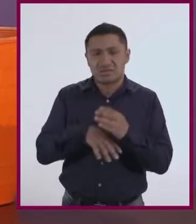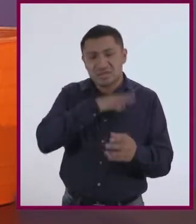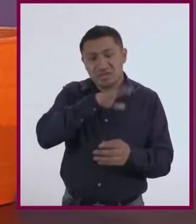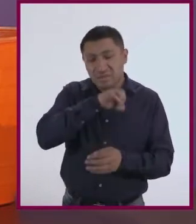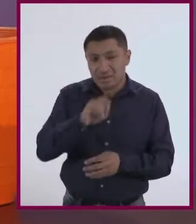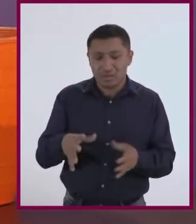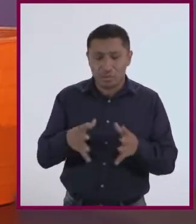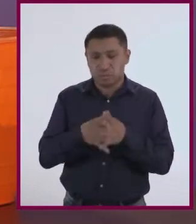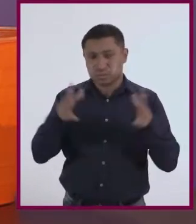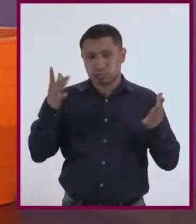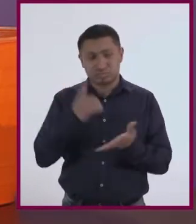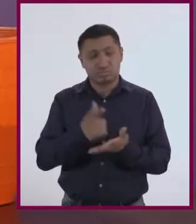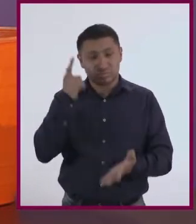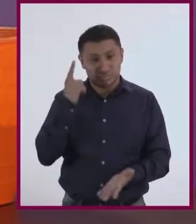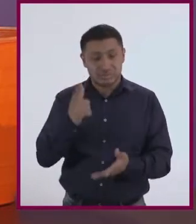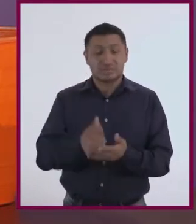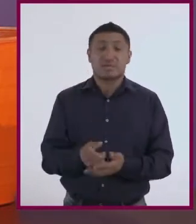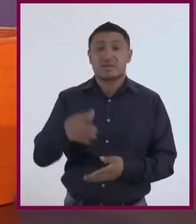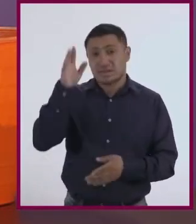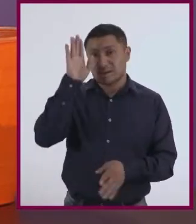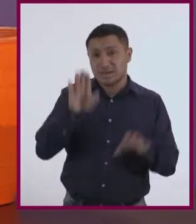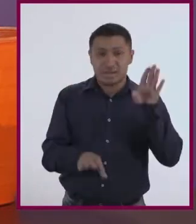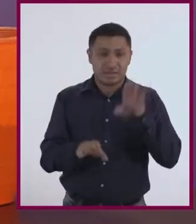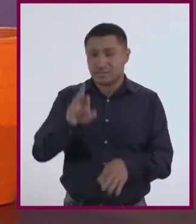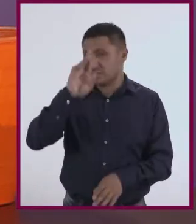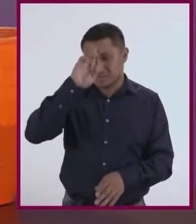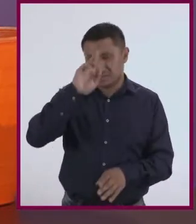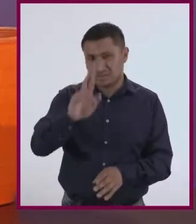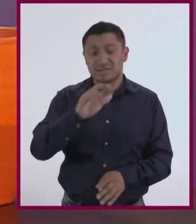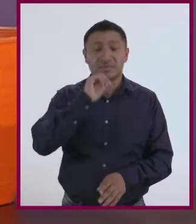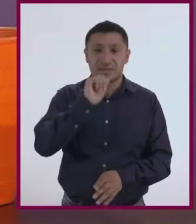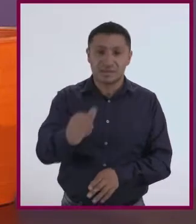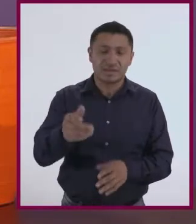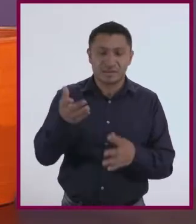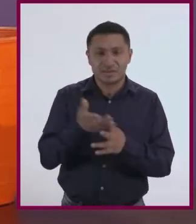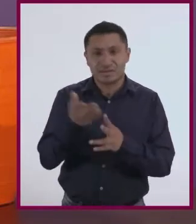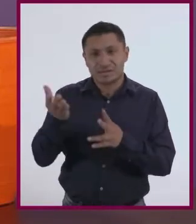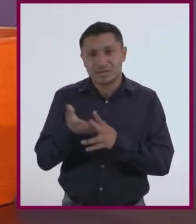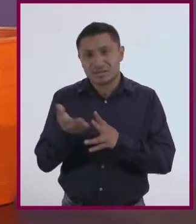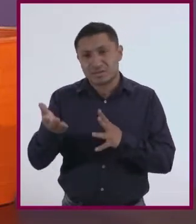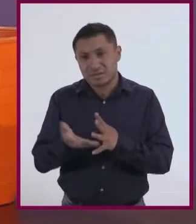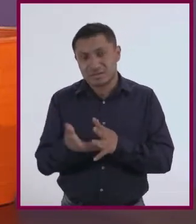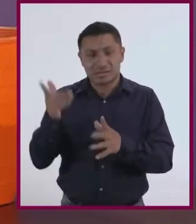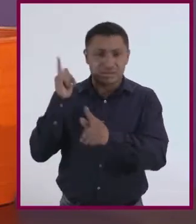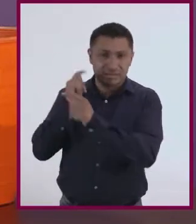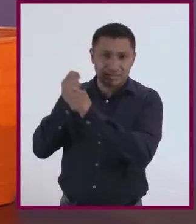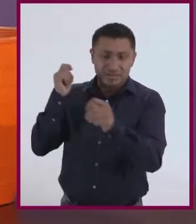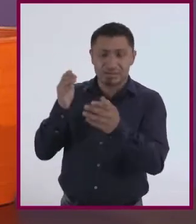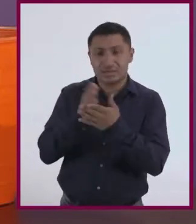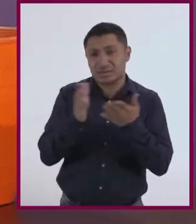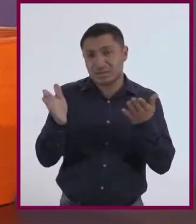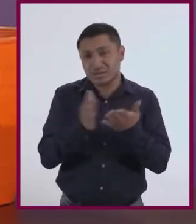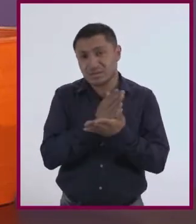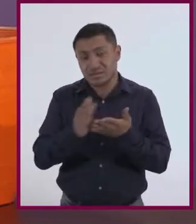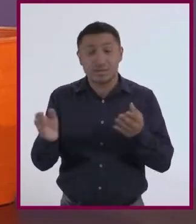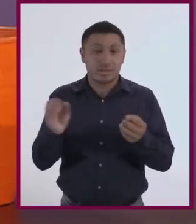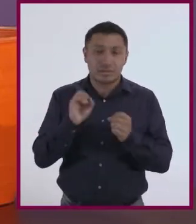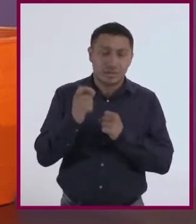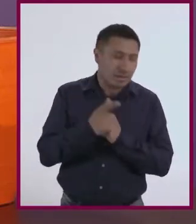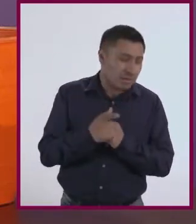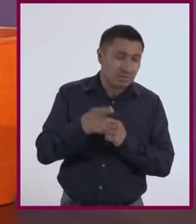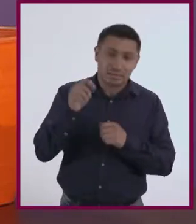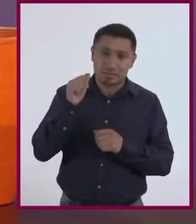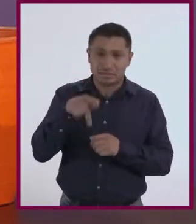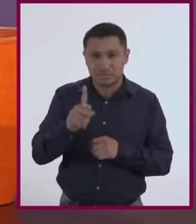que su gestión ha sido complicada y a veces no se respeta la separación por falta de organización, de transporte separado o disposición a hacerlo. Pero